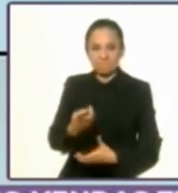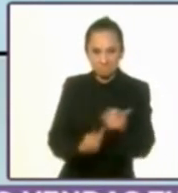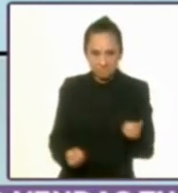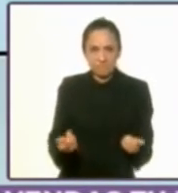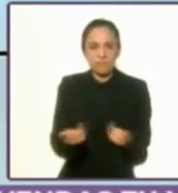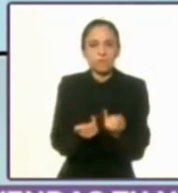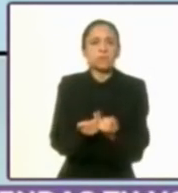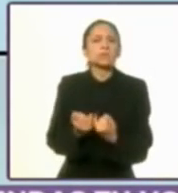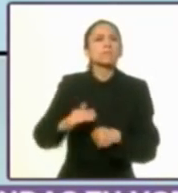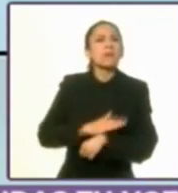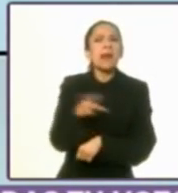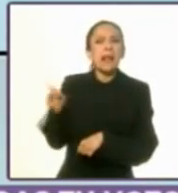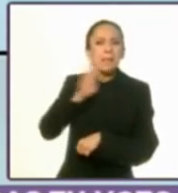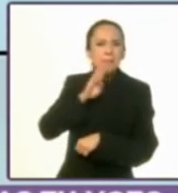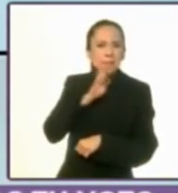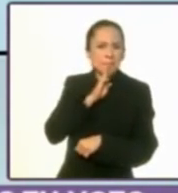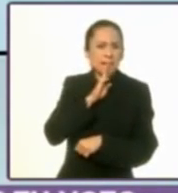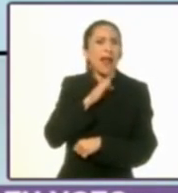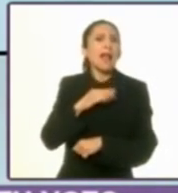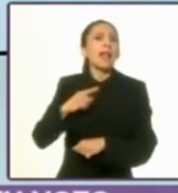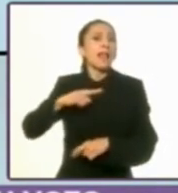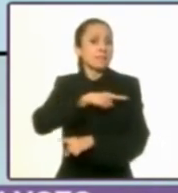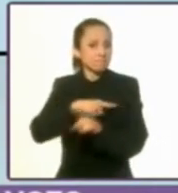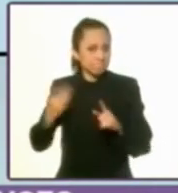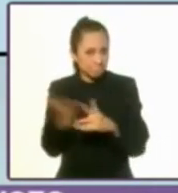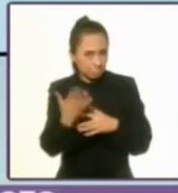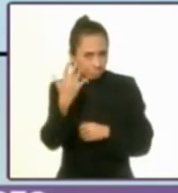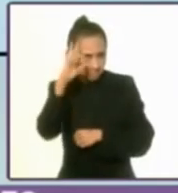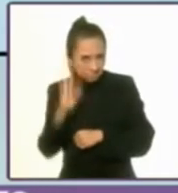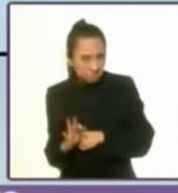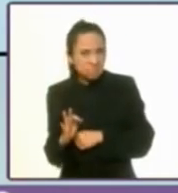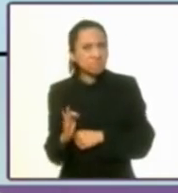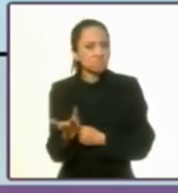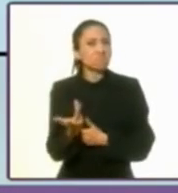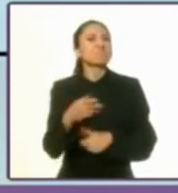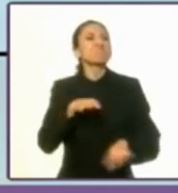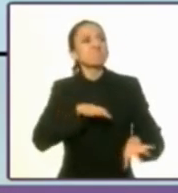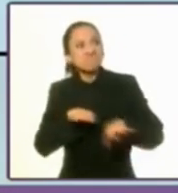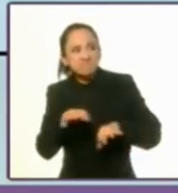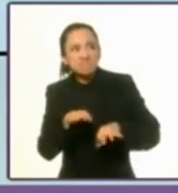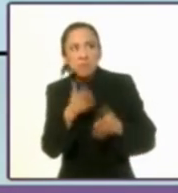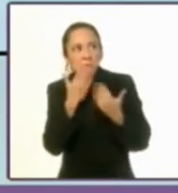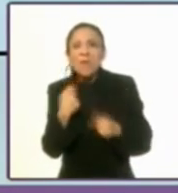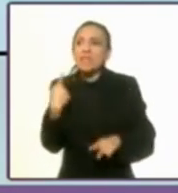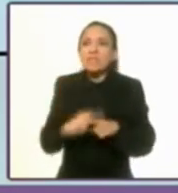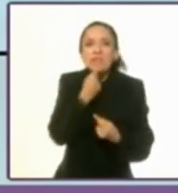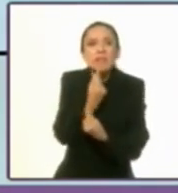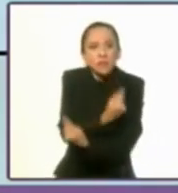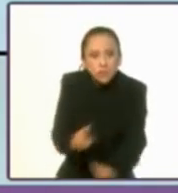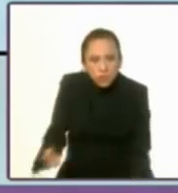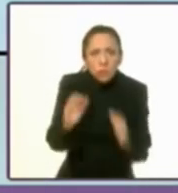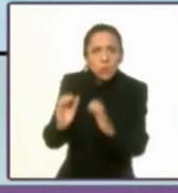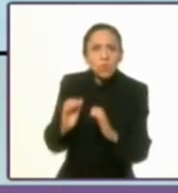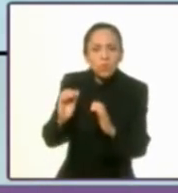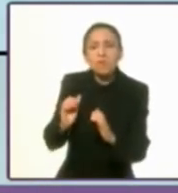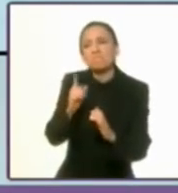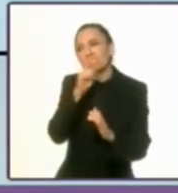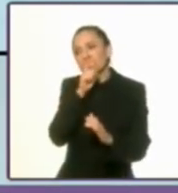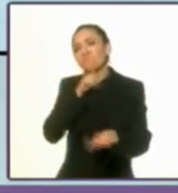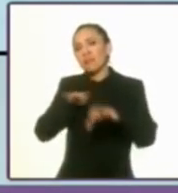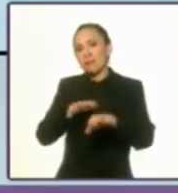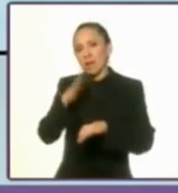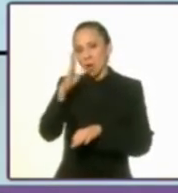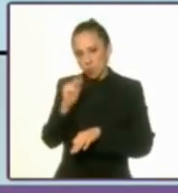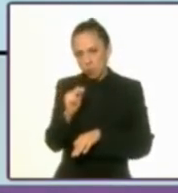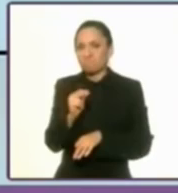la mitad de las mamás tiene un empleo porque no tiene quien les ayuda a cuidar a sus hijos la otra mitad precisamente tienen trabajo y la otra mitad no